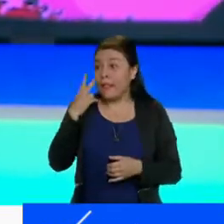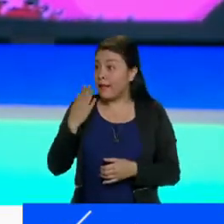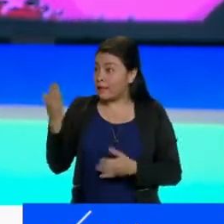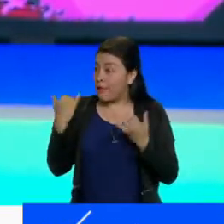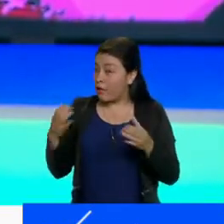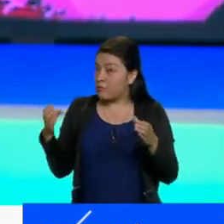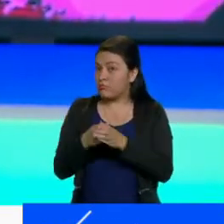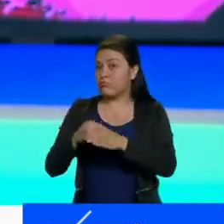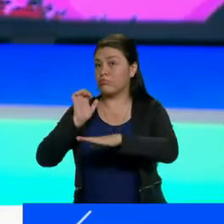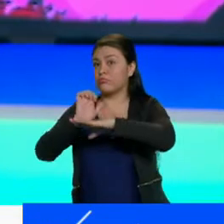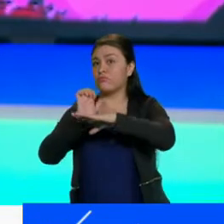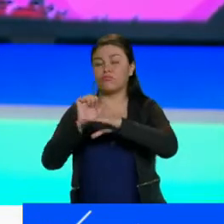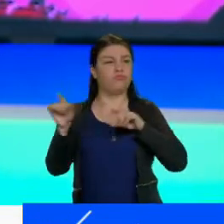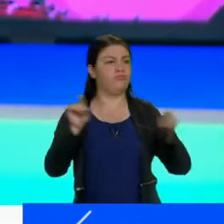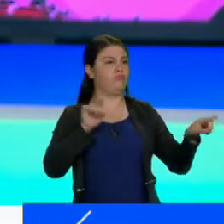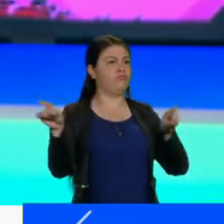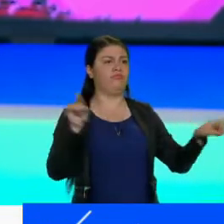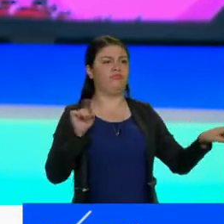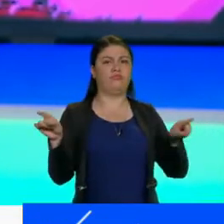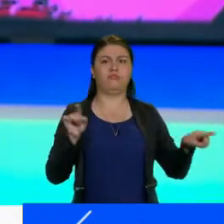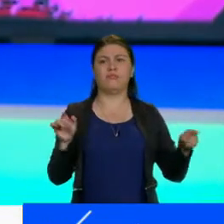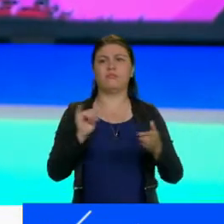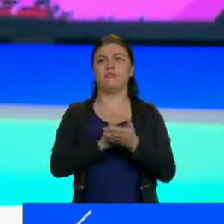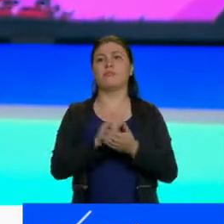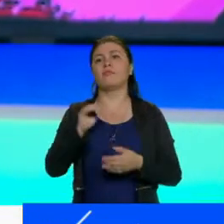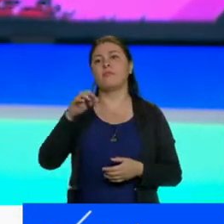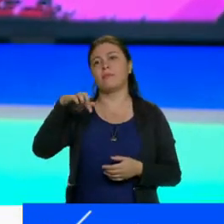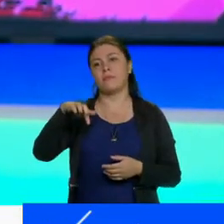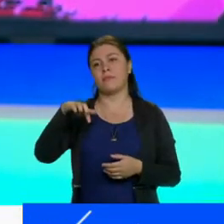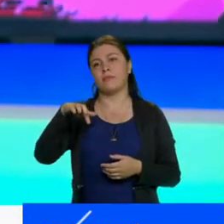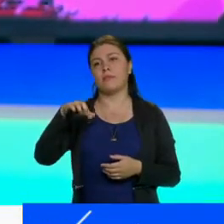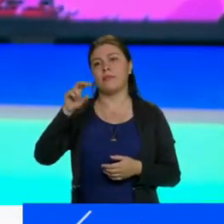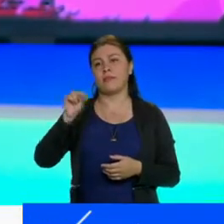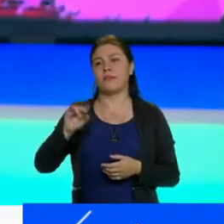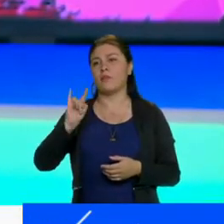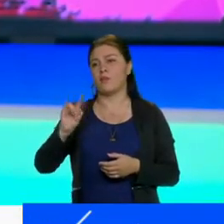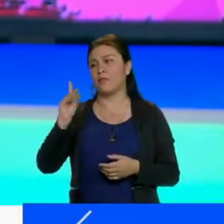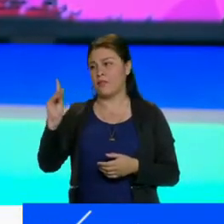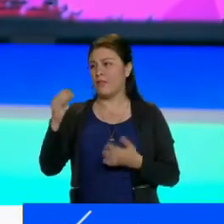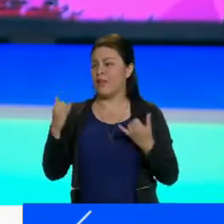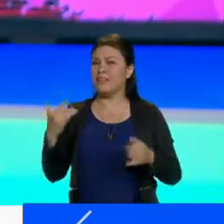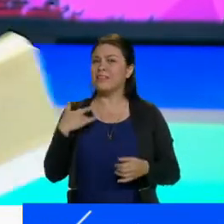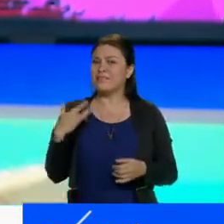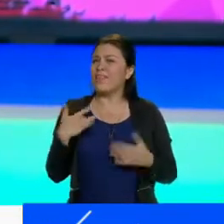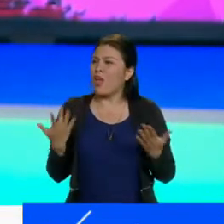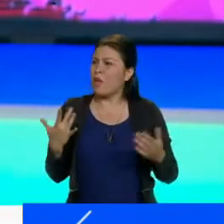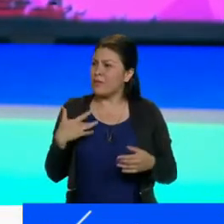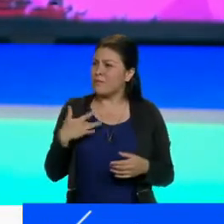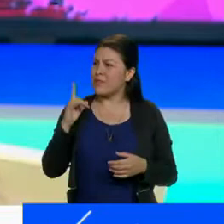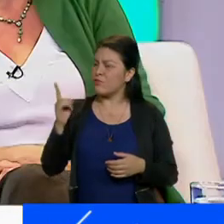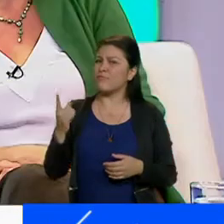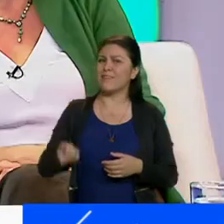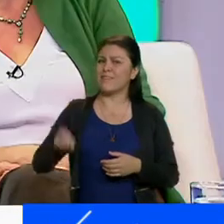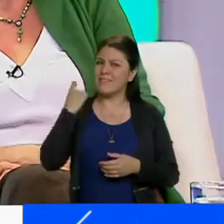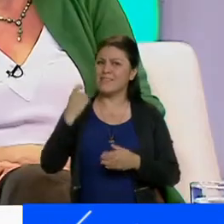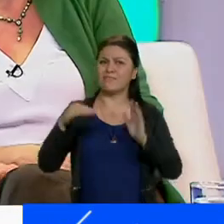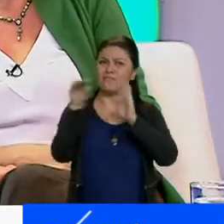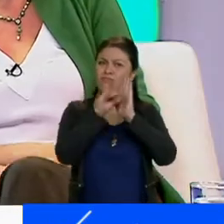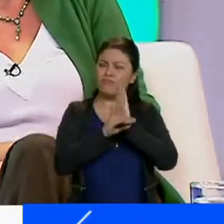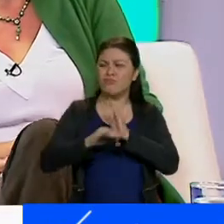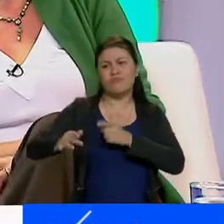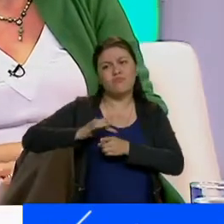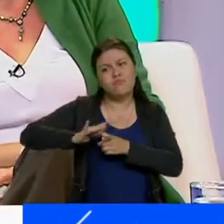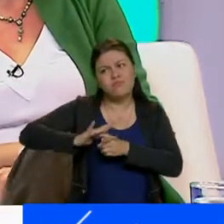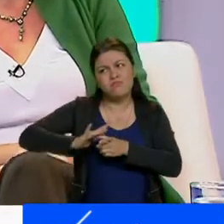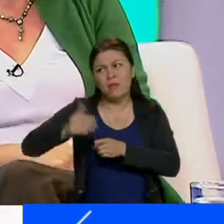entidad multilateral como el PNUD, ¿siente frustración de la falta de aplicación de esas políticas que usted ha